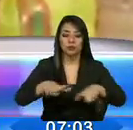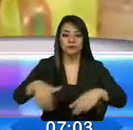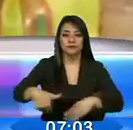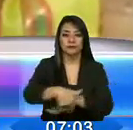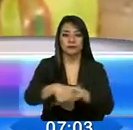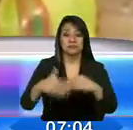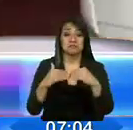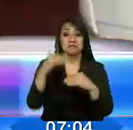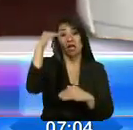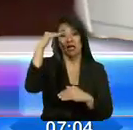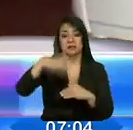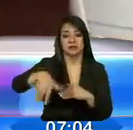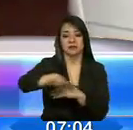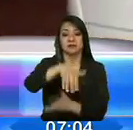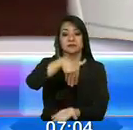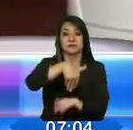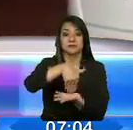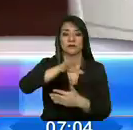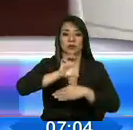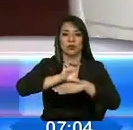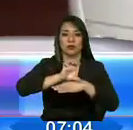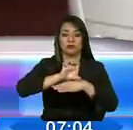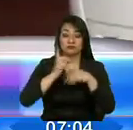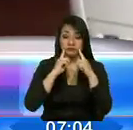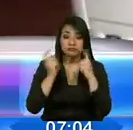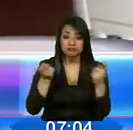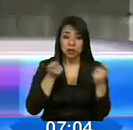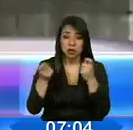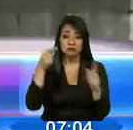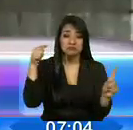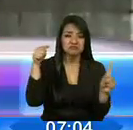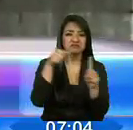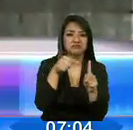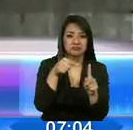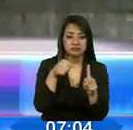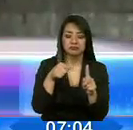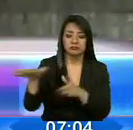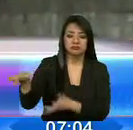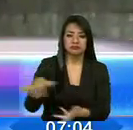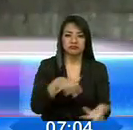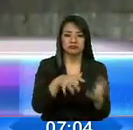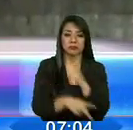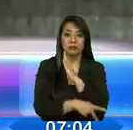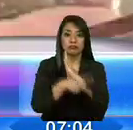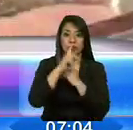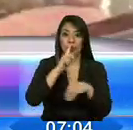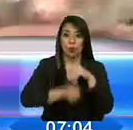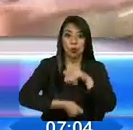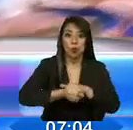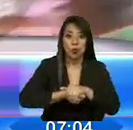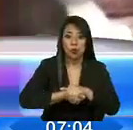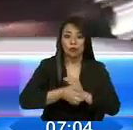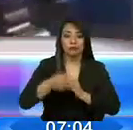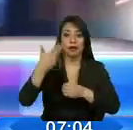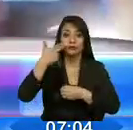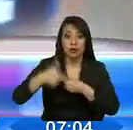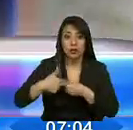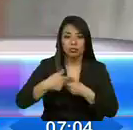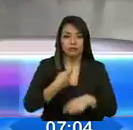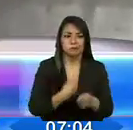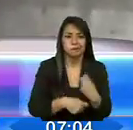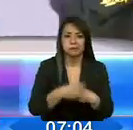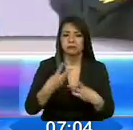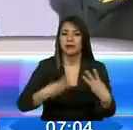y en el centro del país. Los operativos estaban dirigidos a combatir el tráfico de combustibles, así como contrabando de